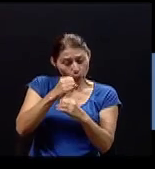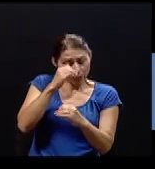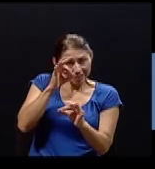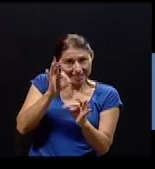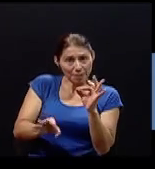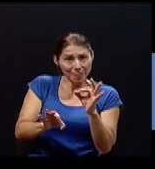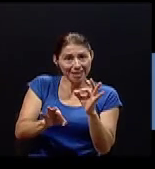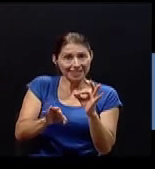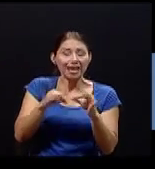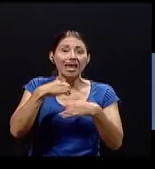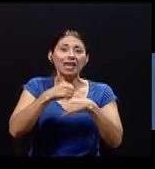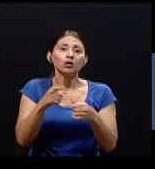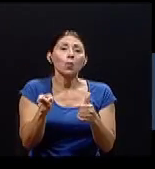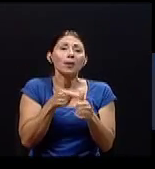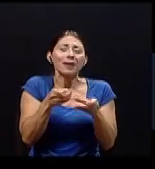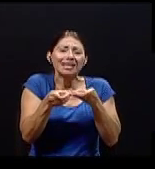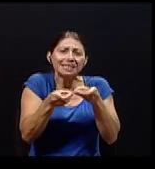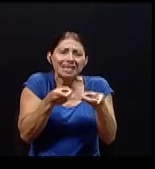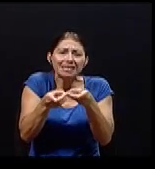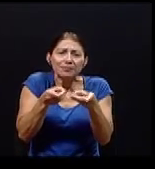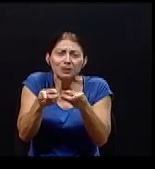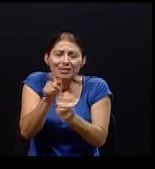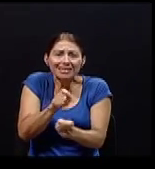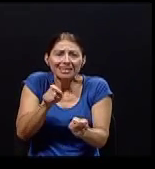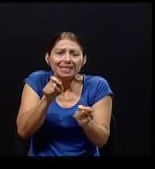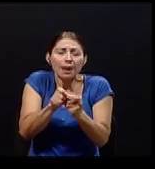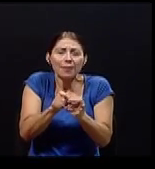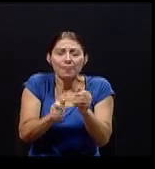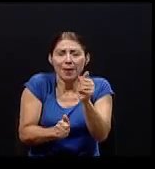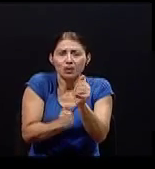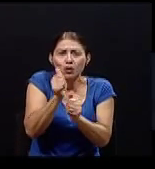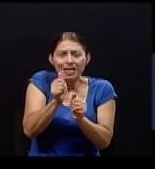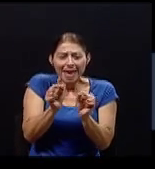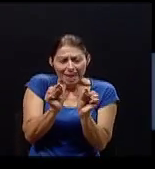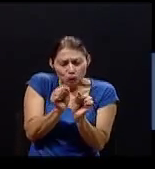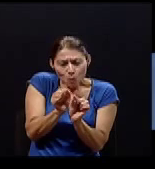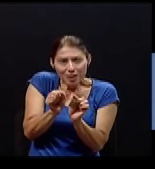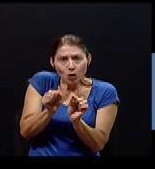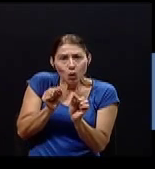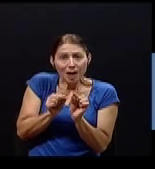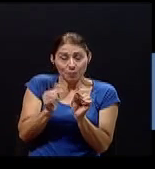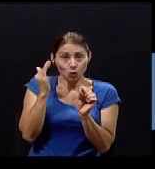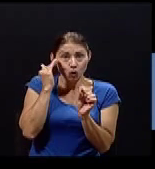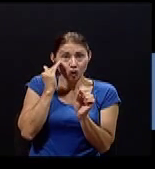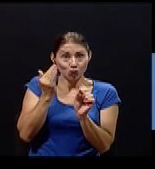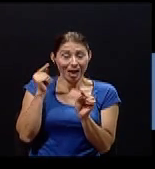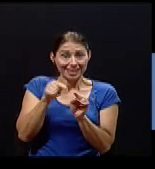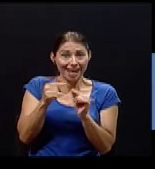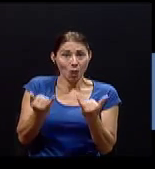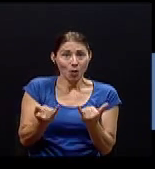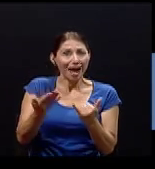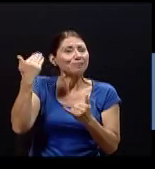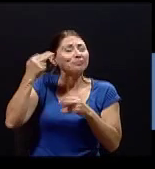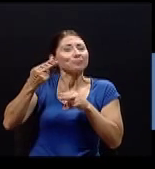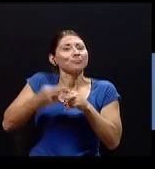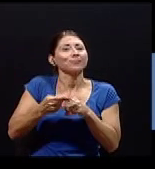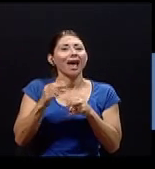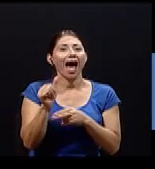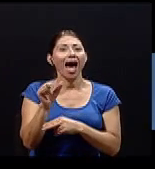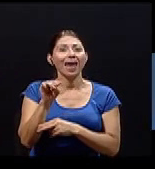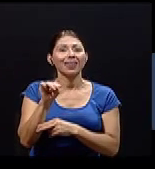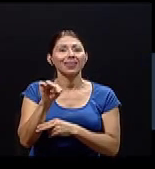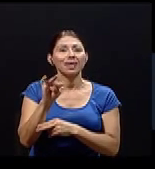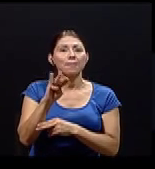hizo las primeras descripciones exactas de la mayoría de los microorganismos conocidos hasta ahora. A esos microorganismos les llamó